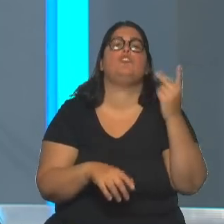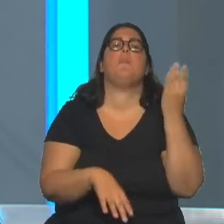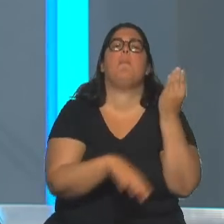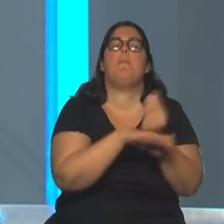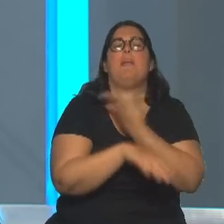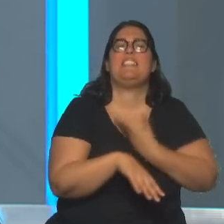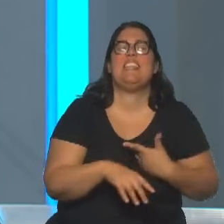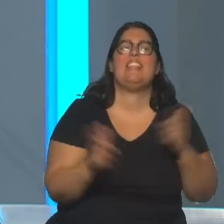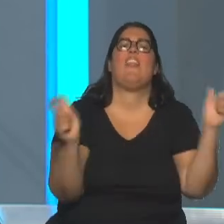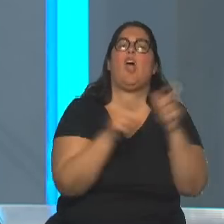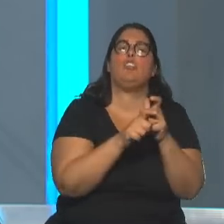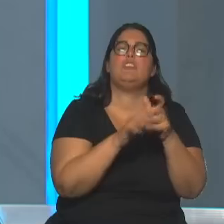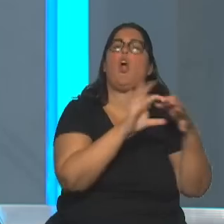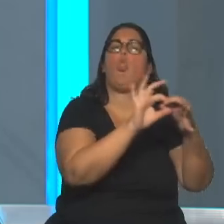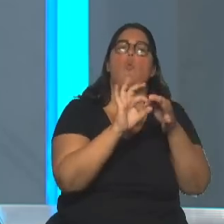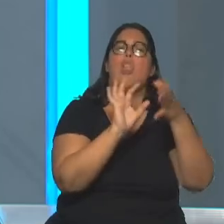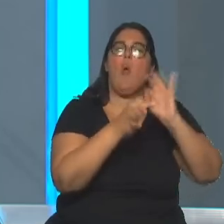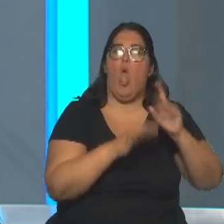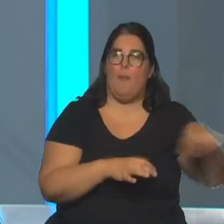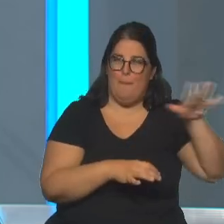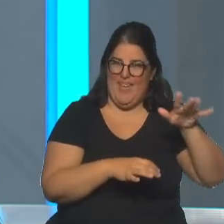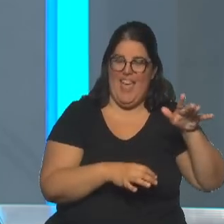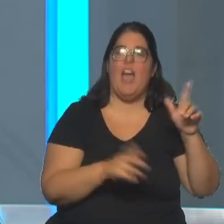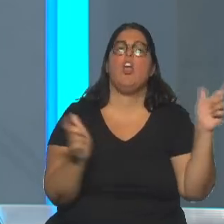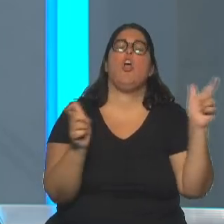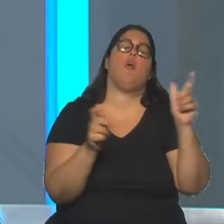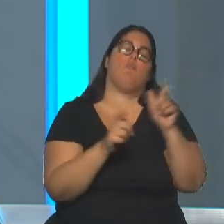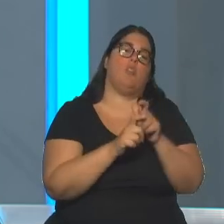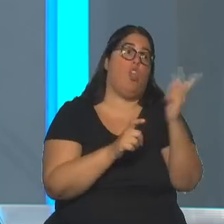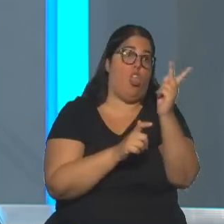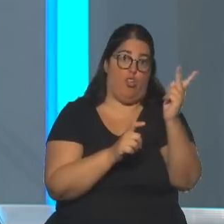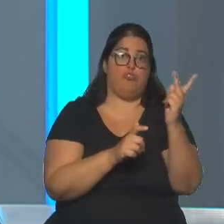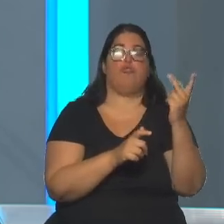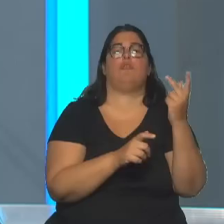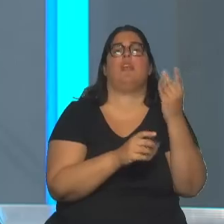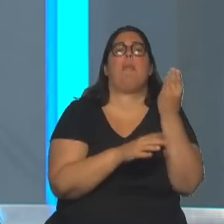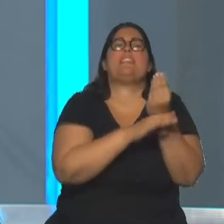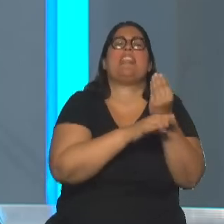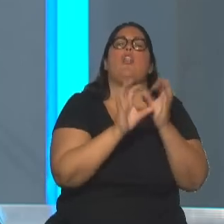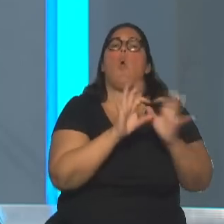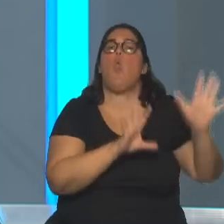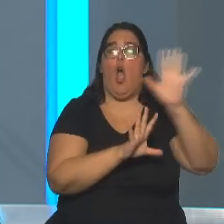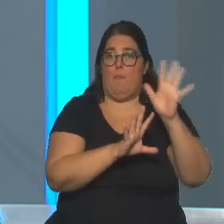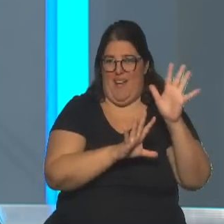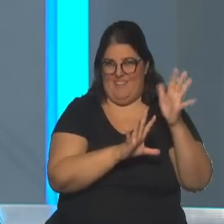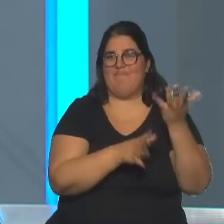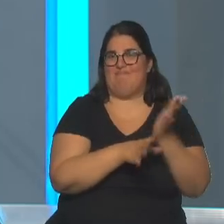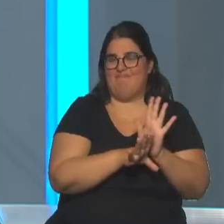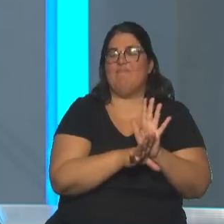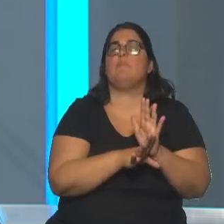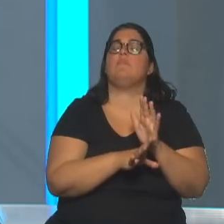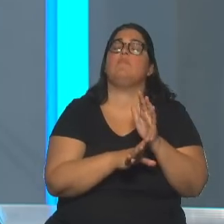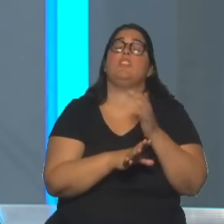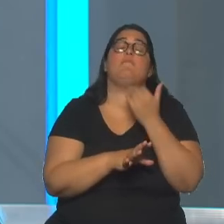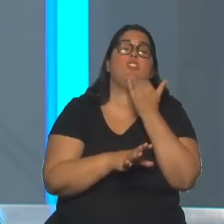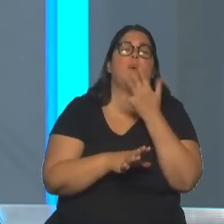de la Unión Europea y como presidente de la Comisión Europea respectivamente. Por lo que ha trascendido, porque por supuesto es muy